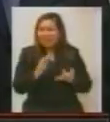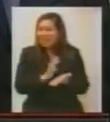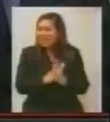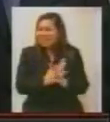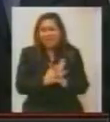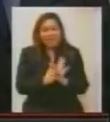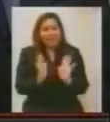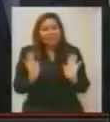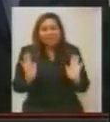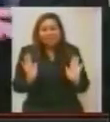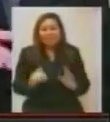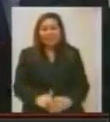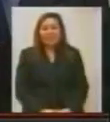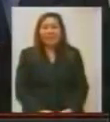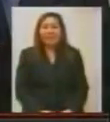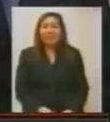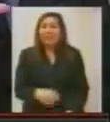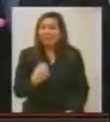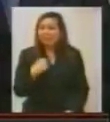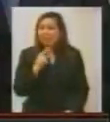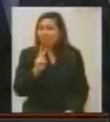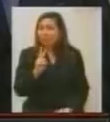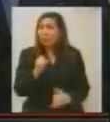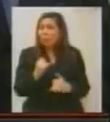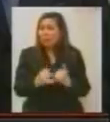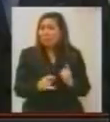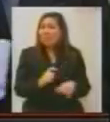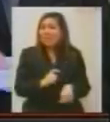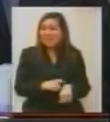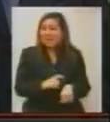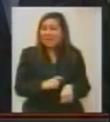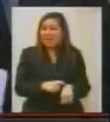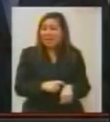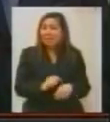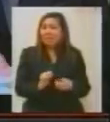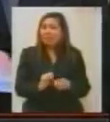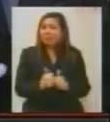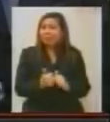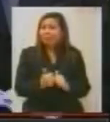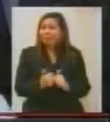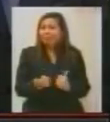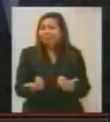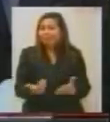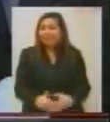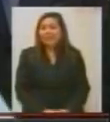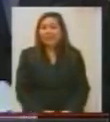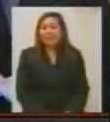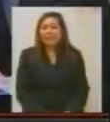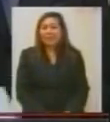nada. Hemos visto en los últimos tiempos, ¿no es cierto?, que esto se ha convertido casi